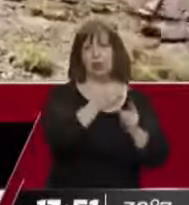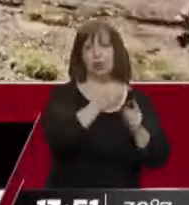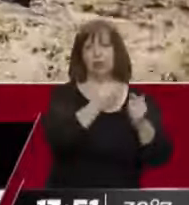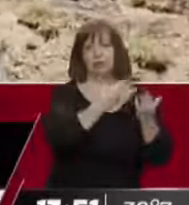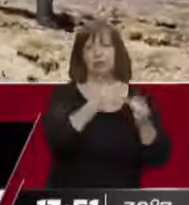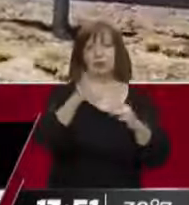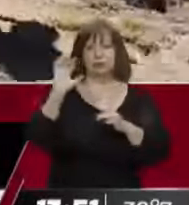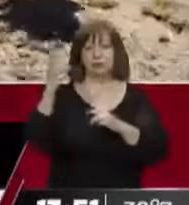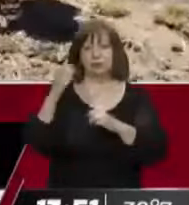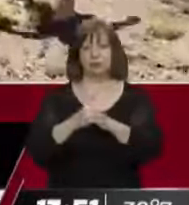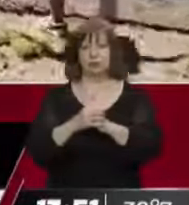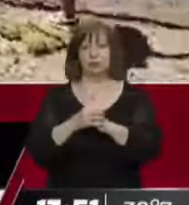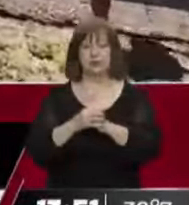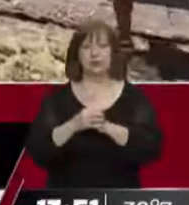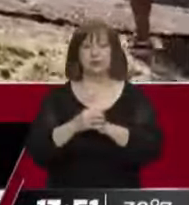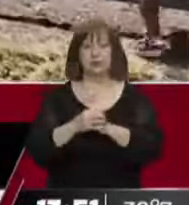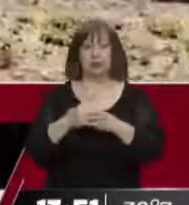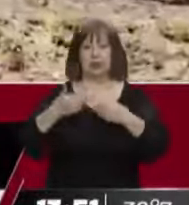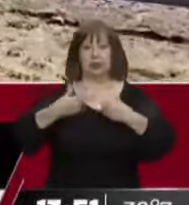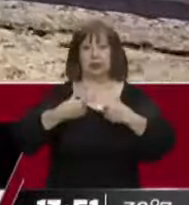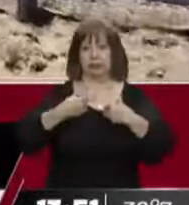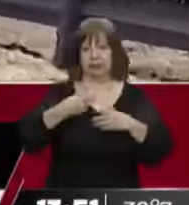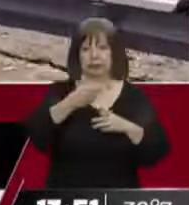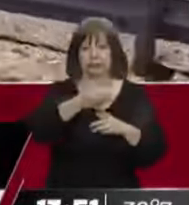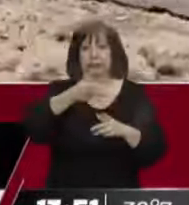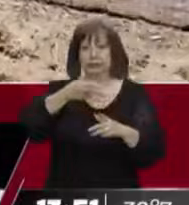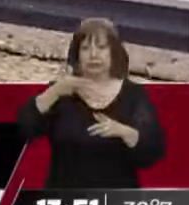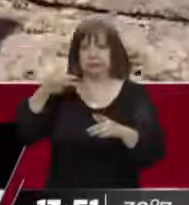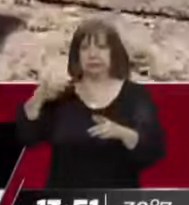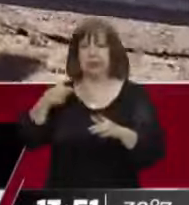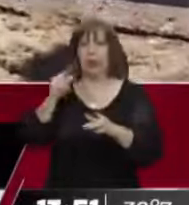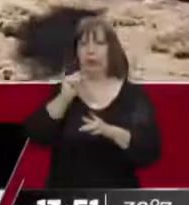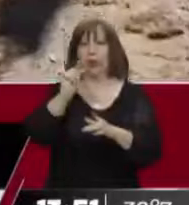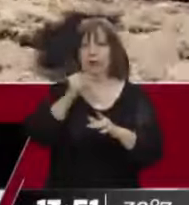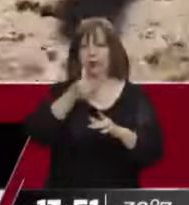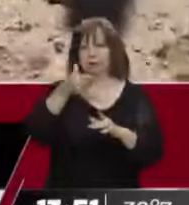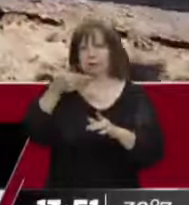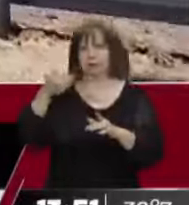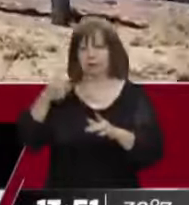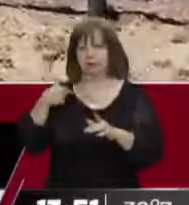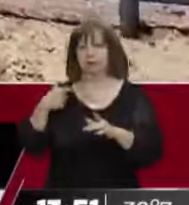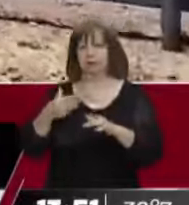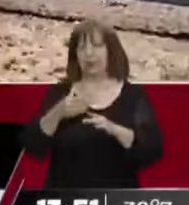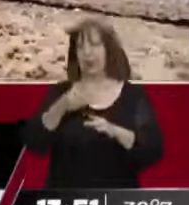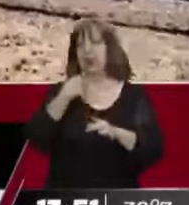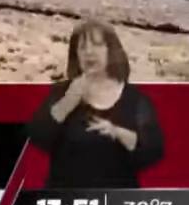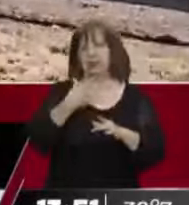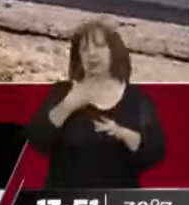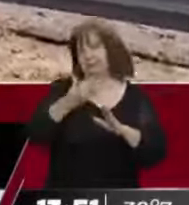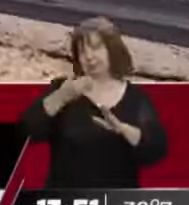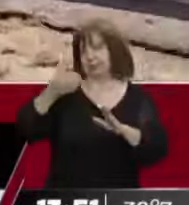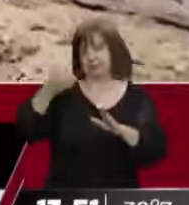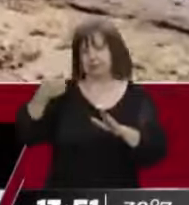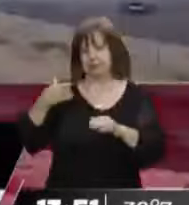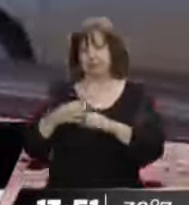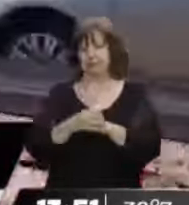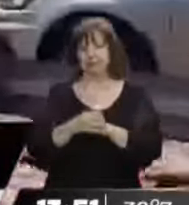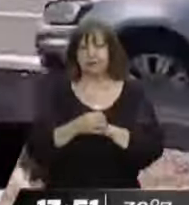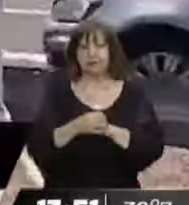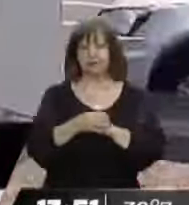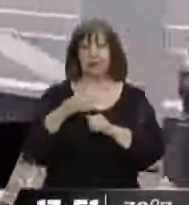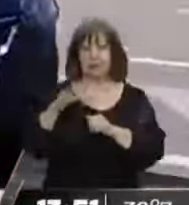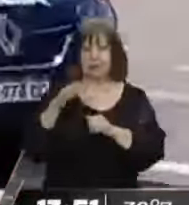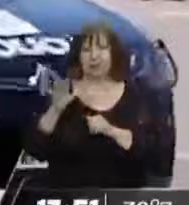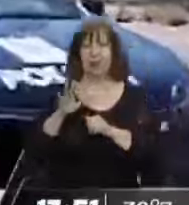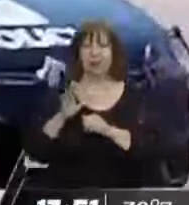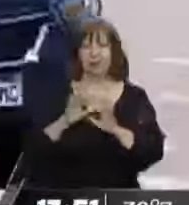están pidiendo si nos podemos retirar un poquito. Sí. Vamos a corrernos un poquito nosotros para que trabajen tranquilamente el comisario y